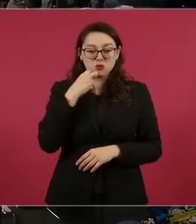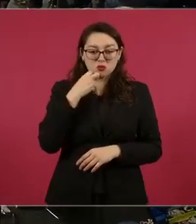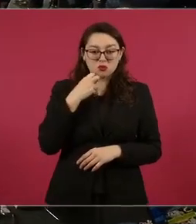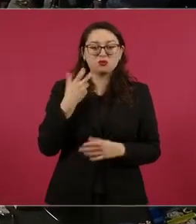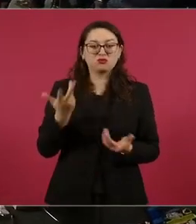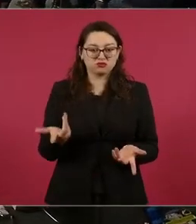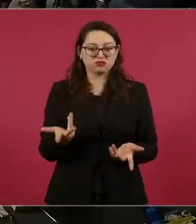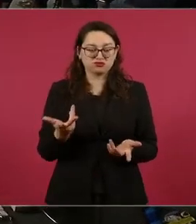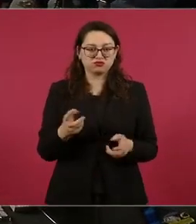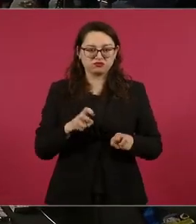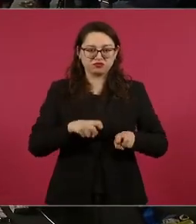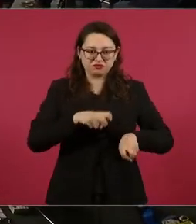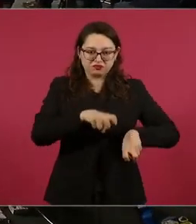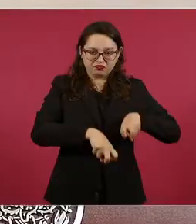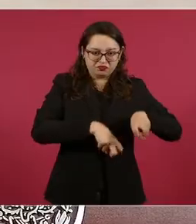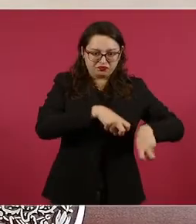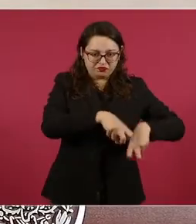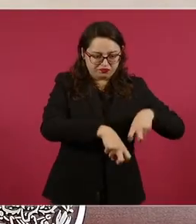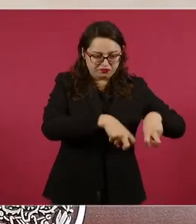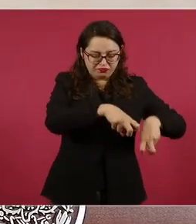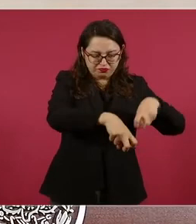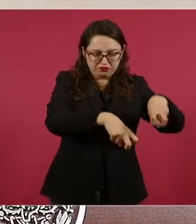desbarranca Pero vale la pena